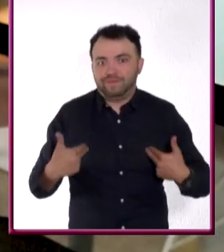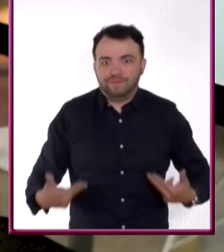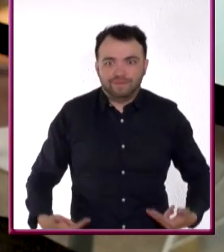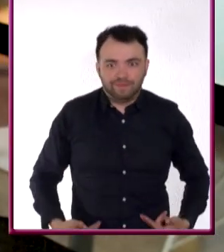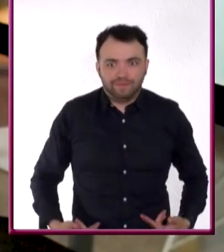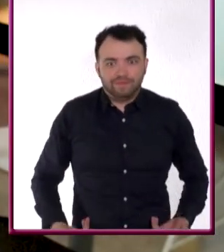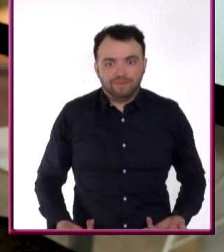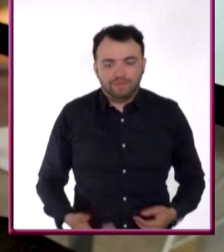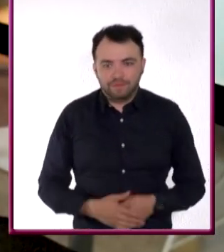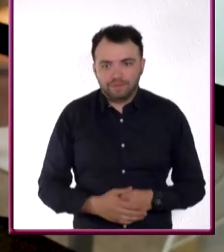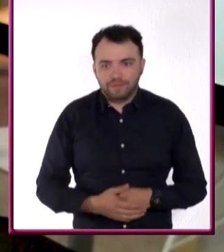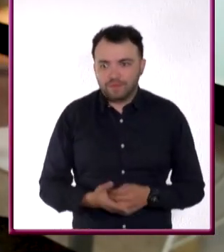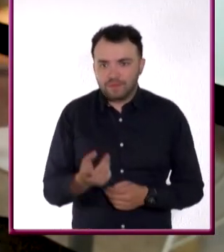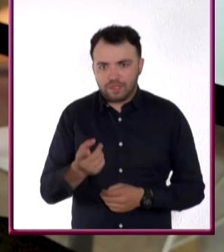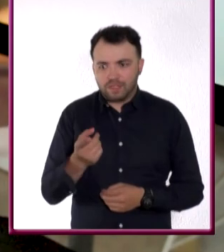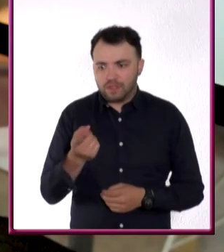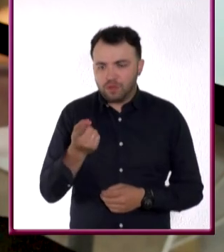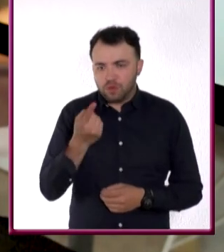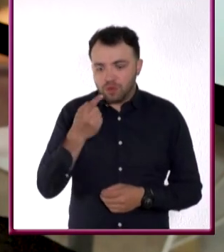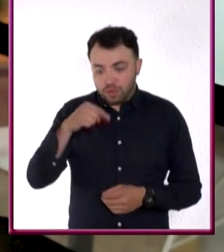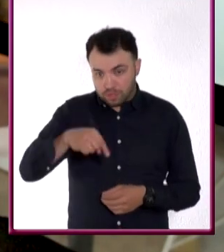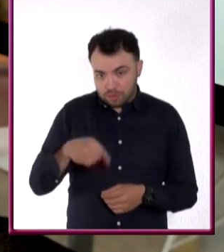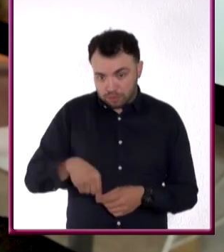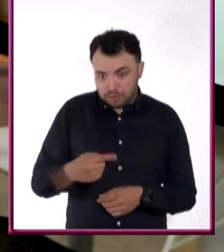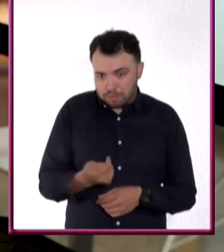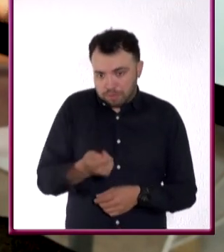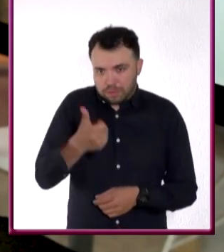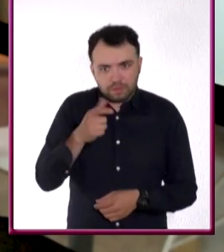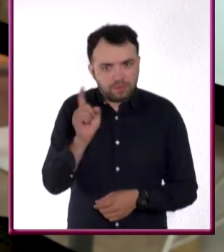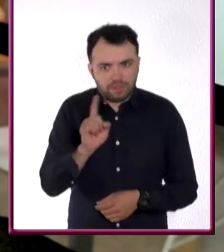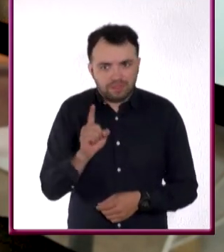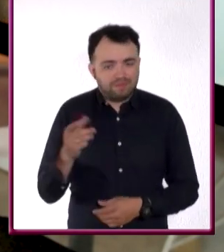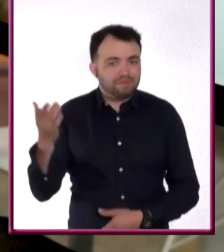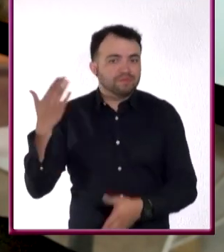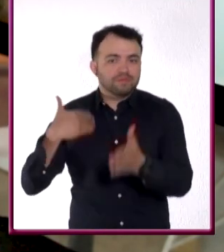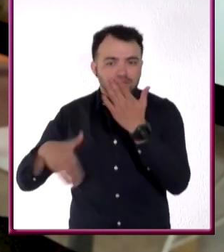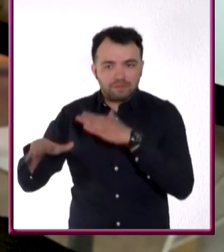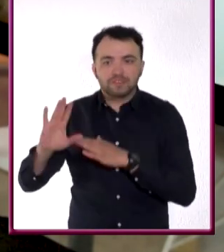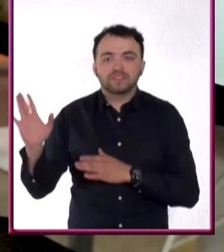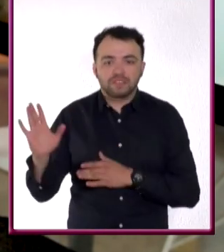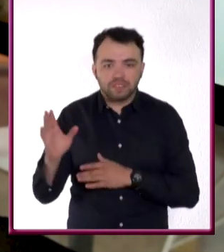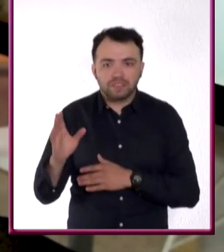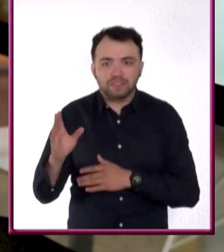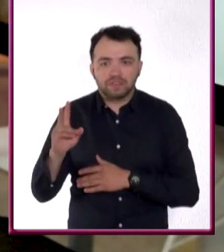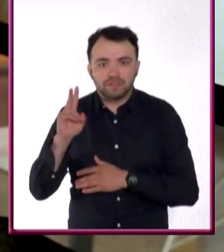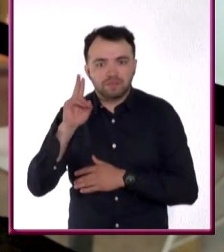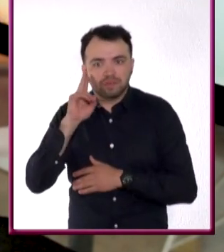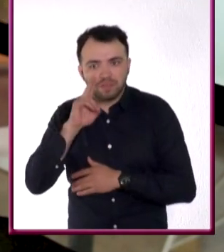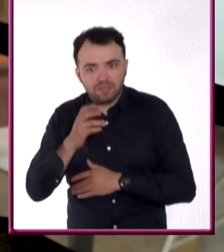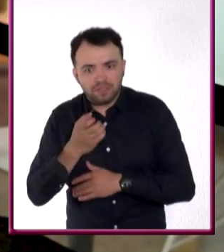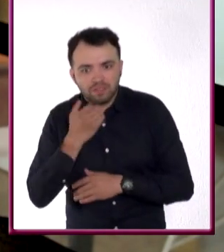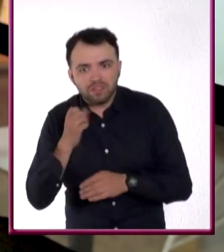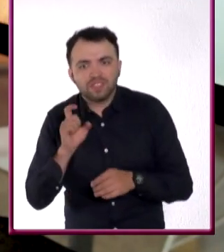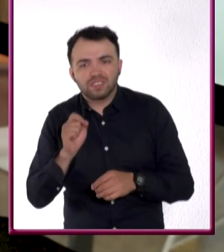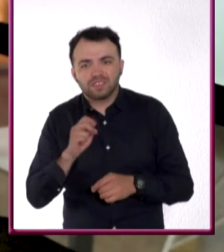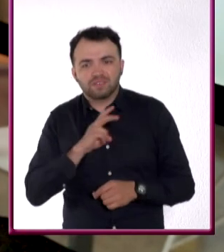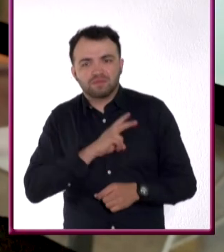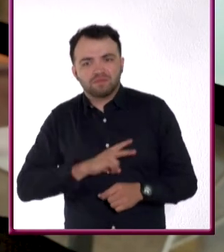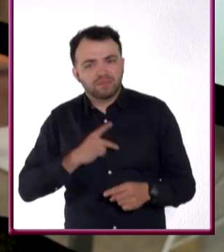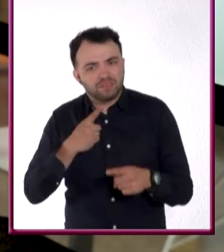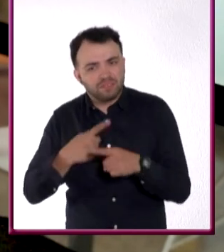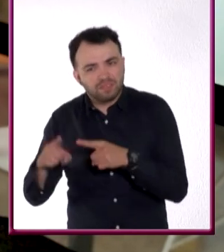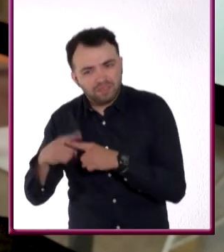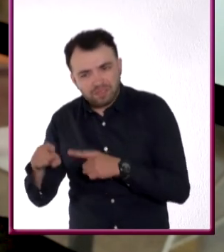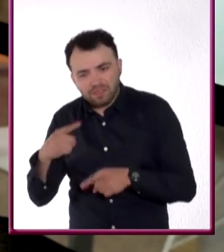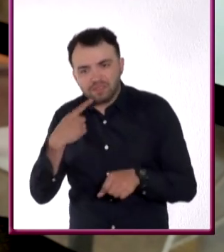solamente ha ocurrido con esta pandemia particular, se han estudiado otro tipo de enfermedades